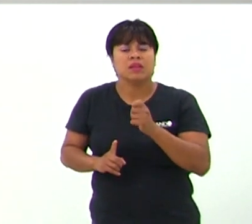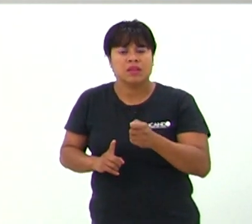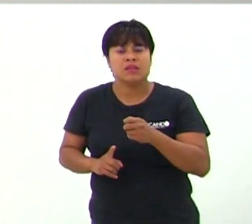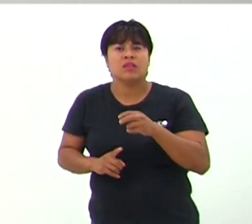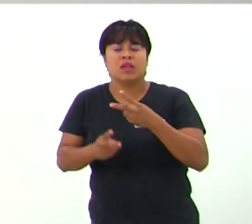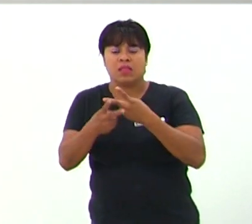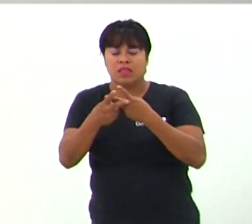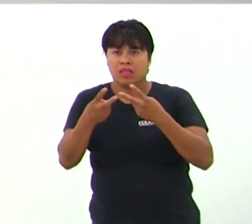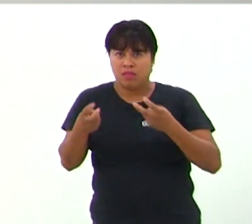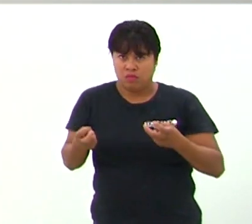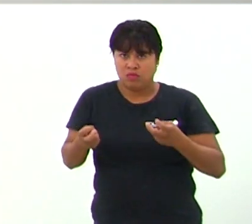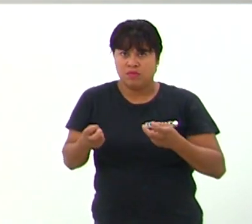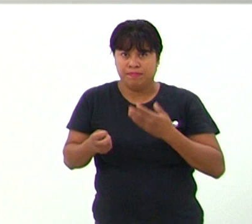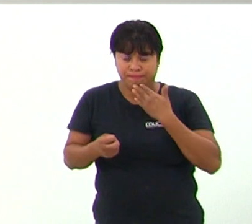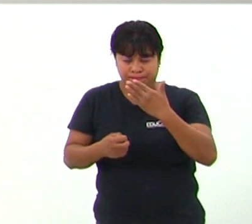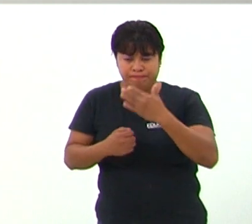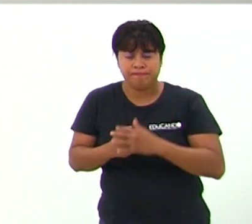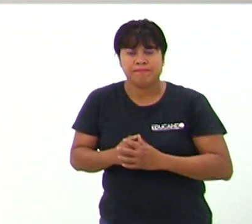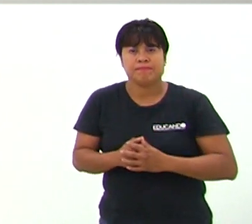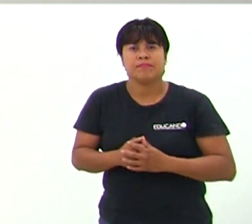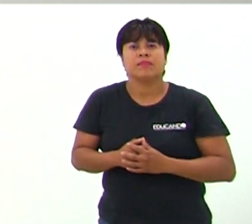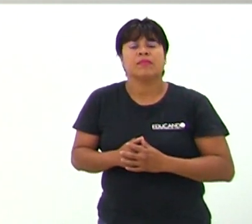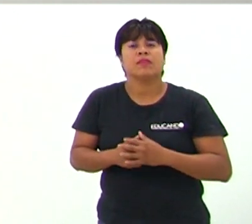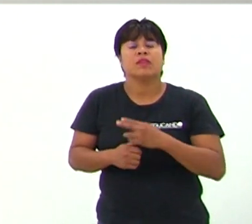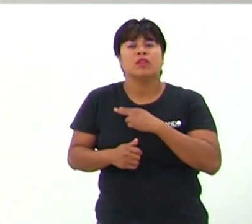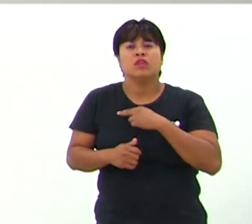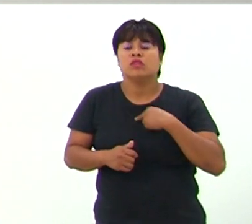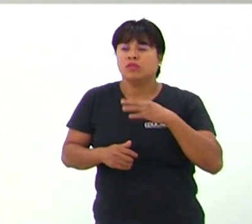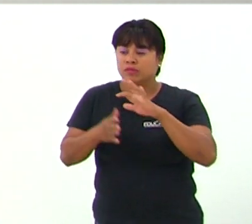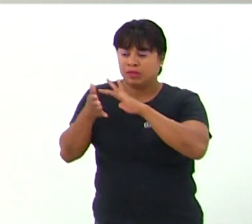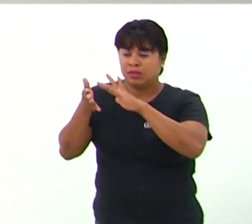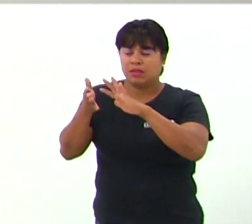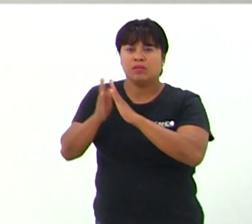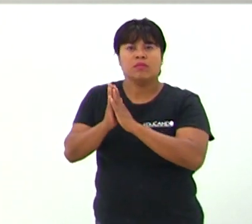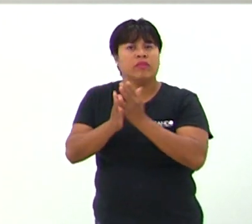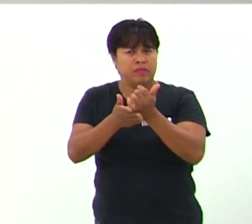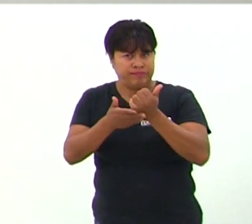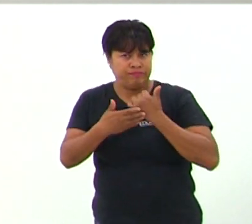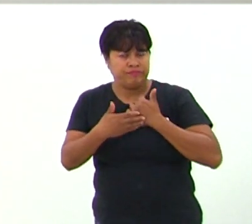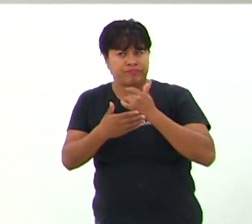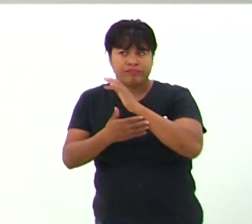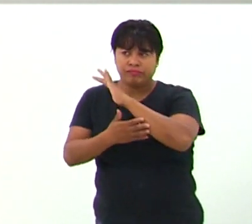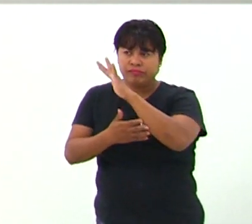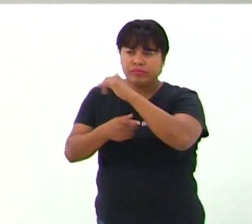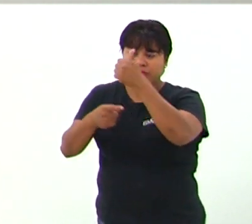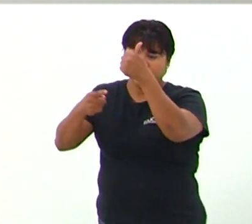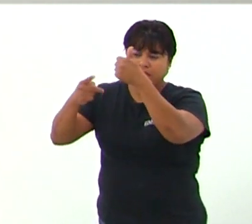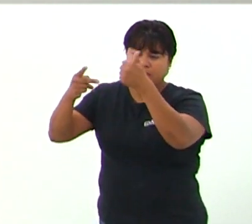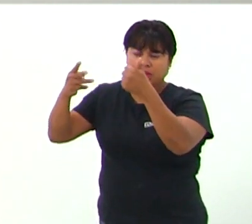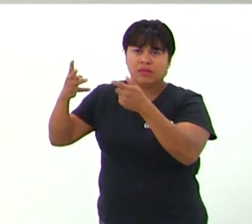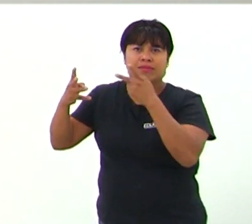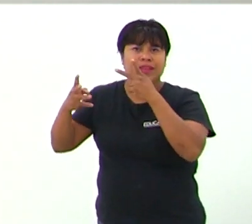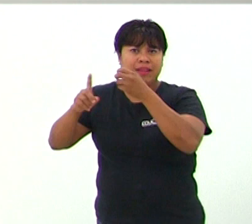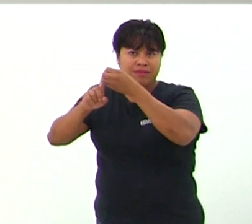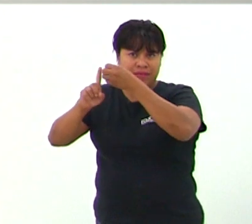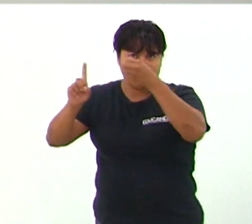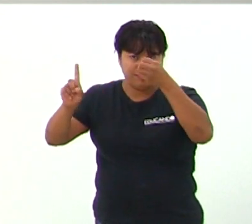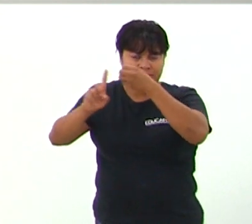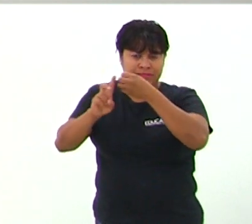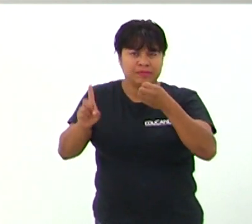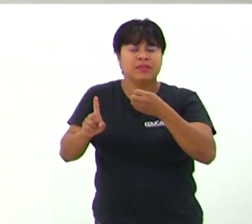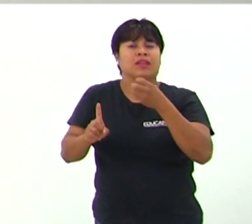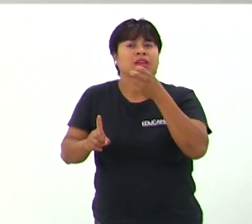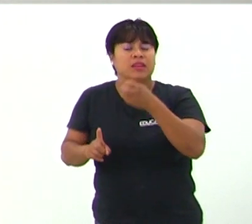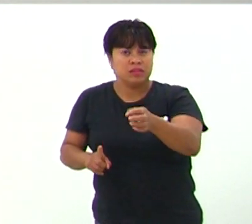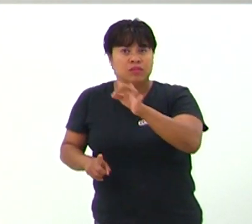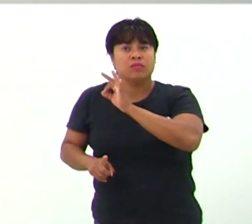los adjetivos. ¿Bien? Vamos a leer, por favor, ayúdame a leer cada una de las frases, ¿bien? Que nos va